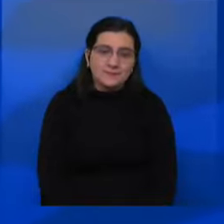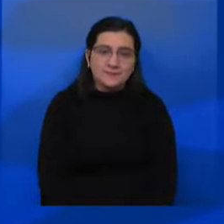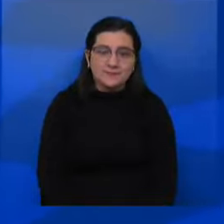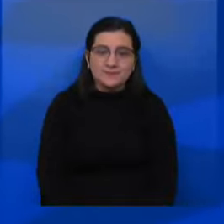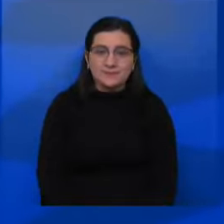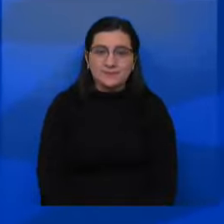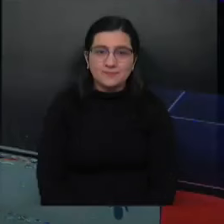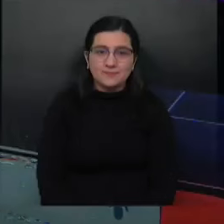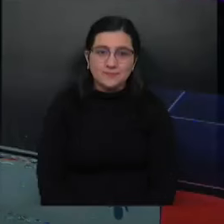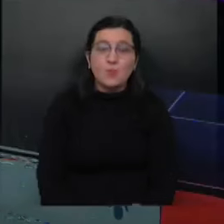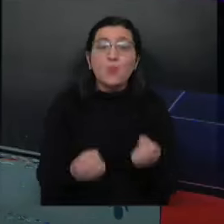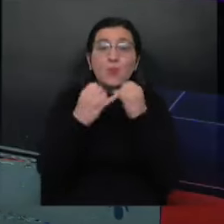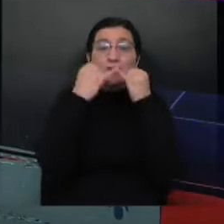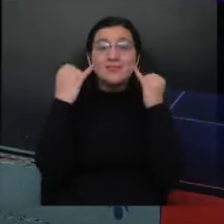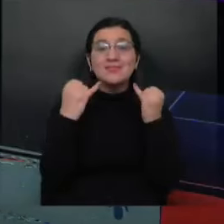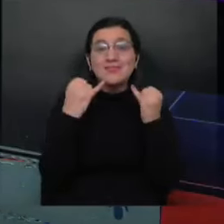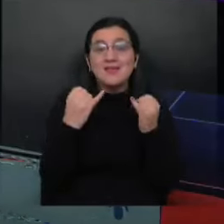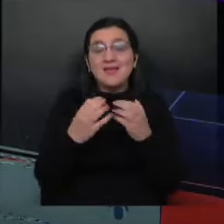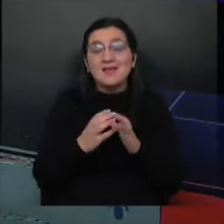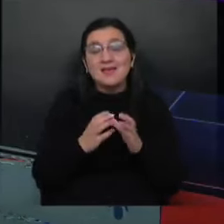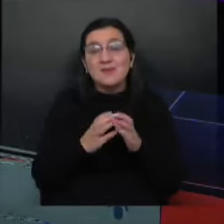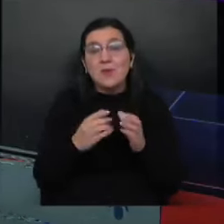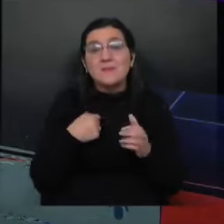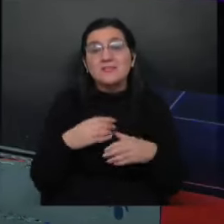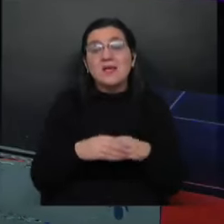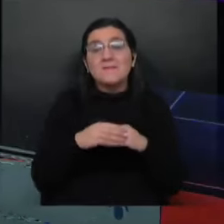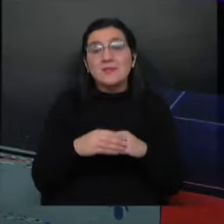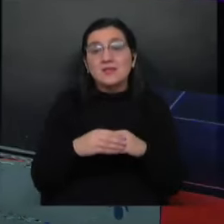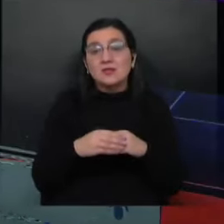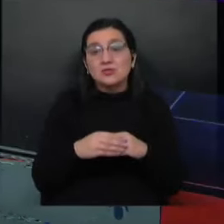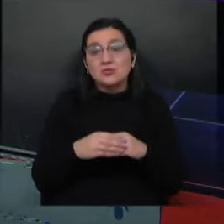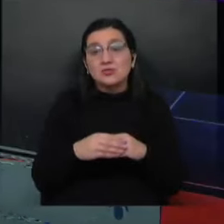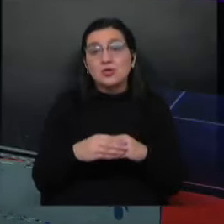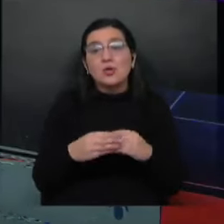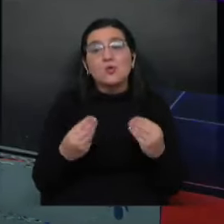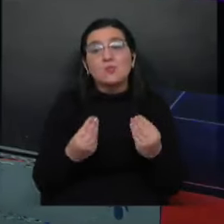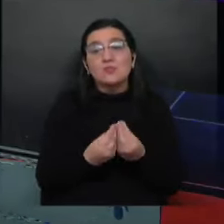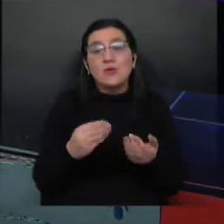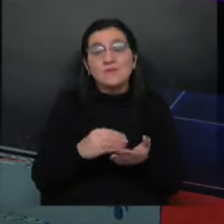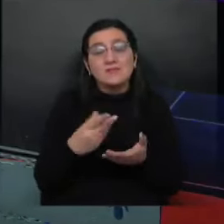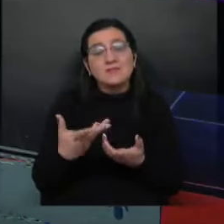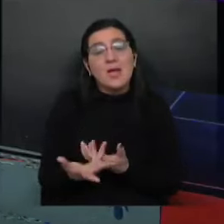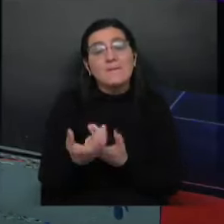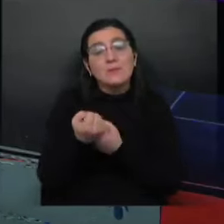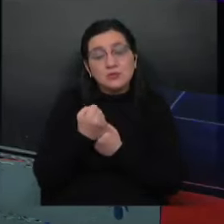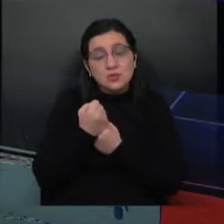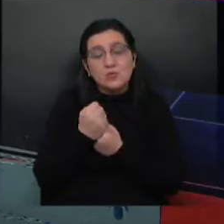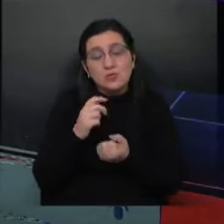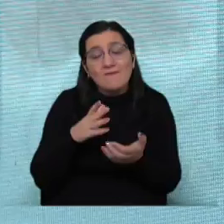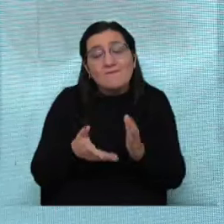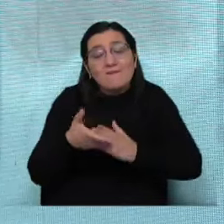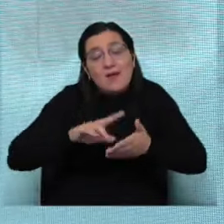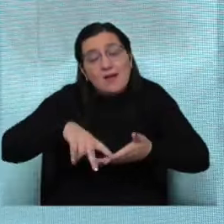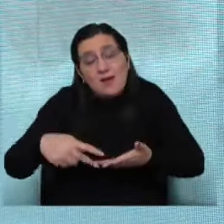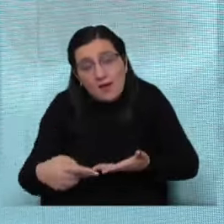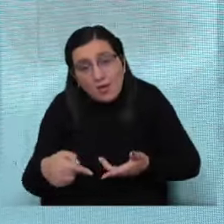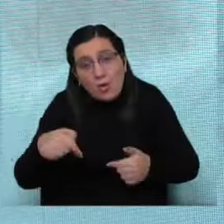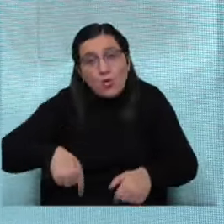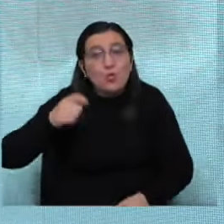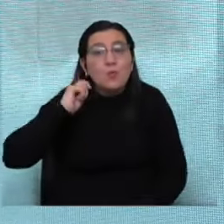esana Buenos días querido equipo mis amigas y amigos son los que muchas veces te sostienen cuando te estás por caer y Hoy cumple